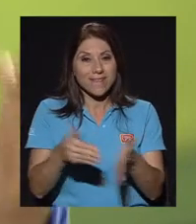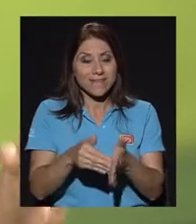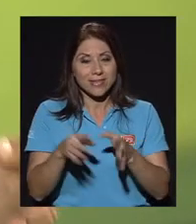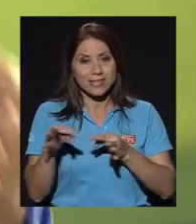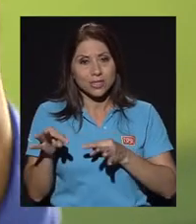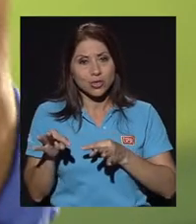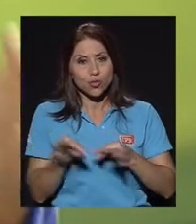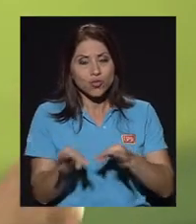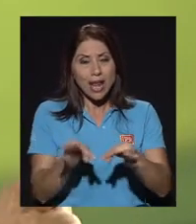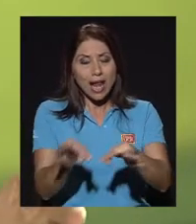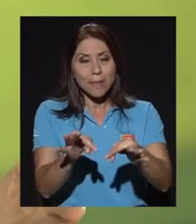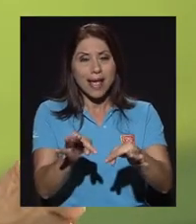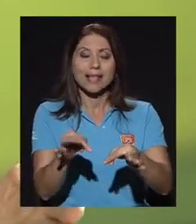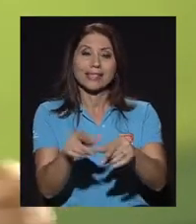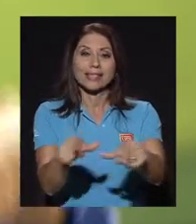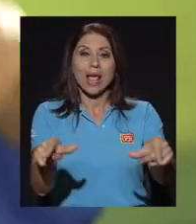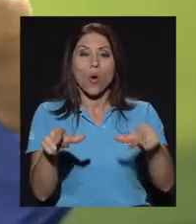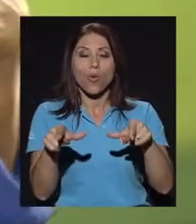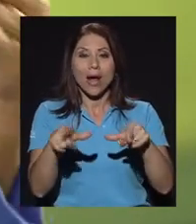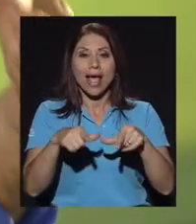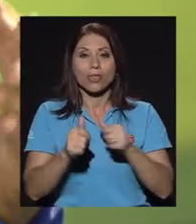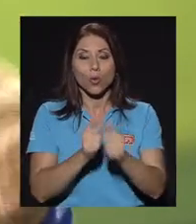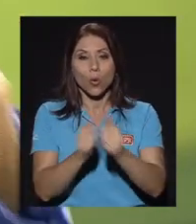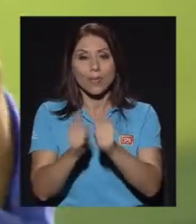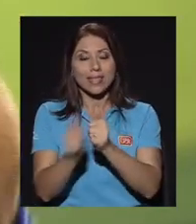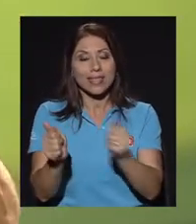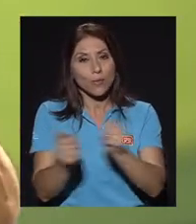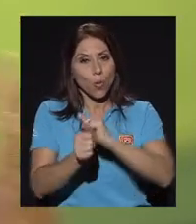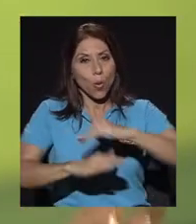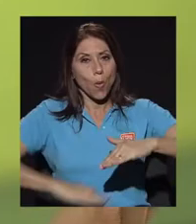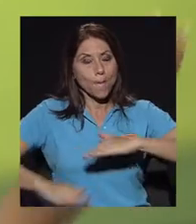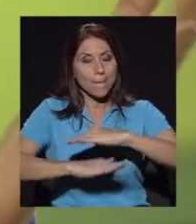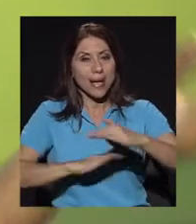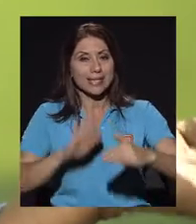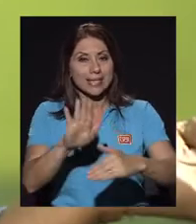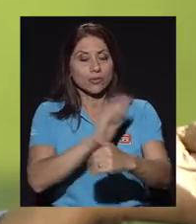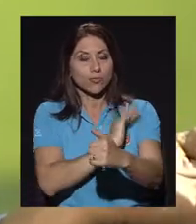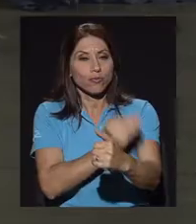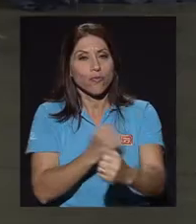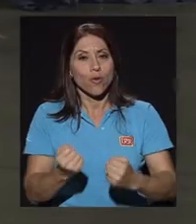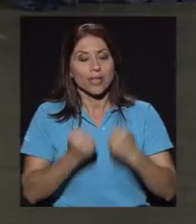de Turrialba un cantón competitivo con base en sus